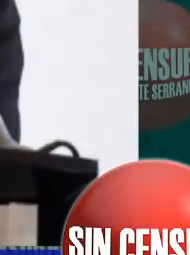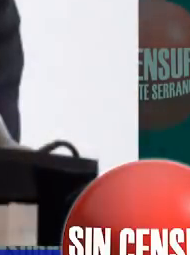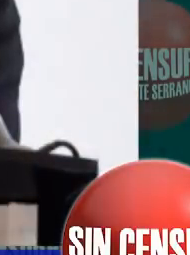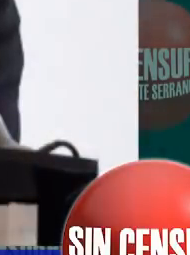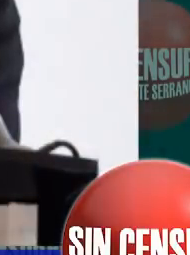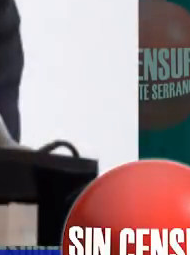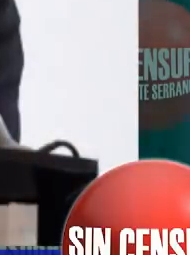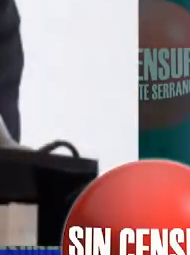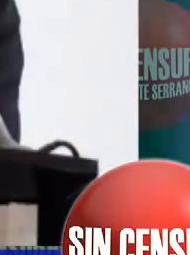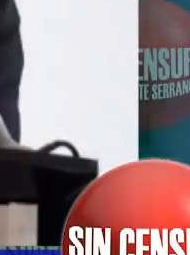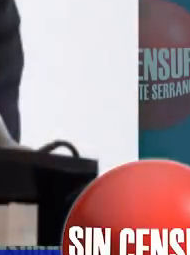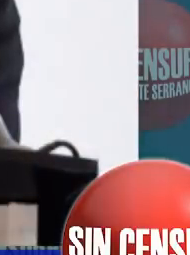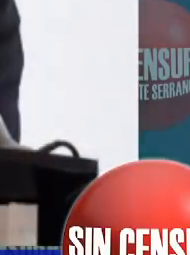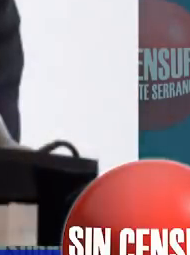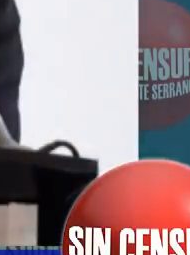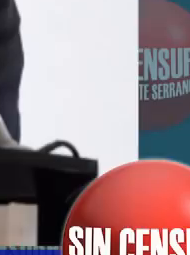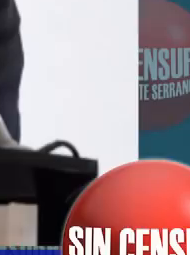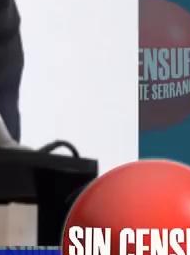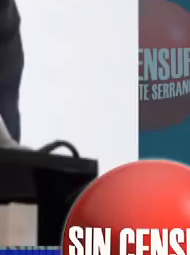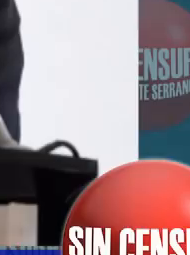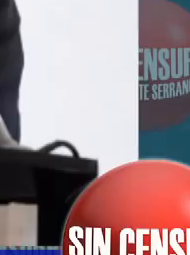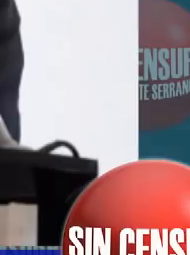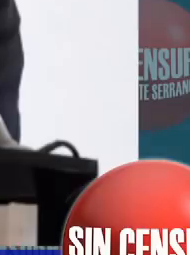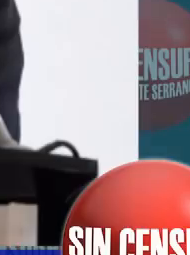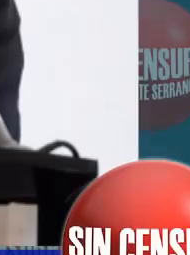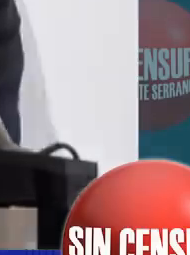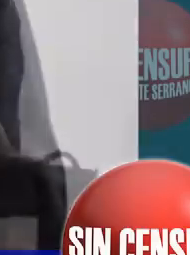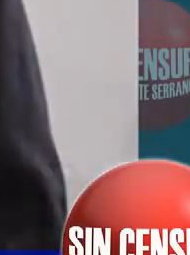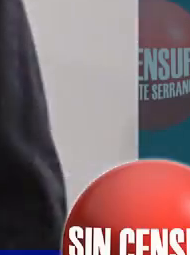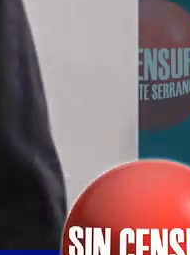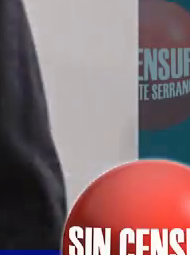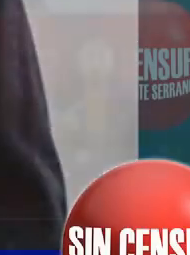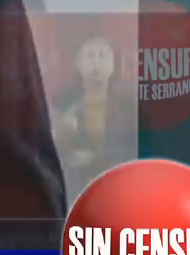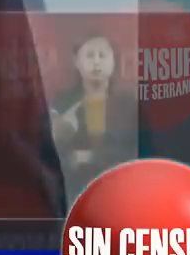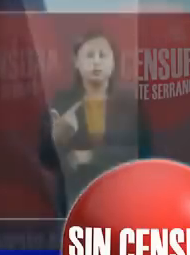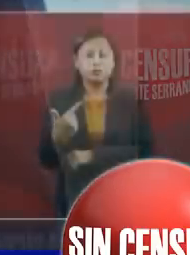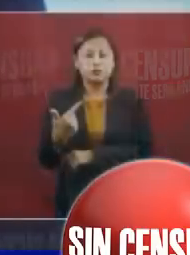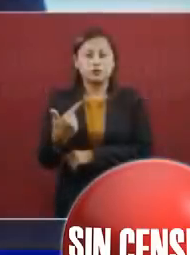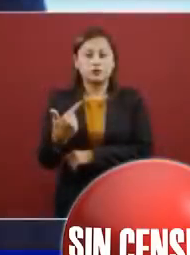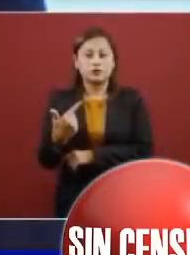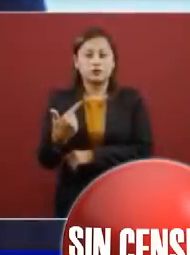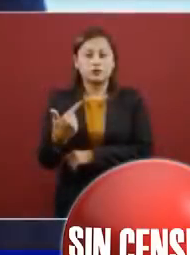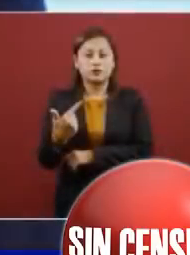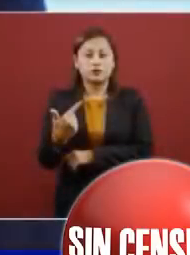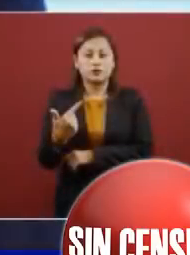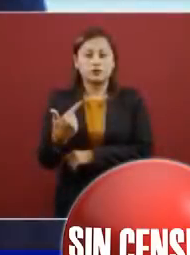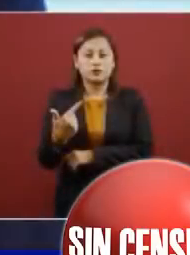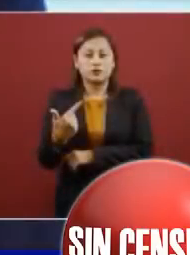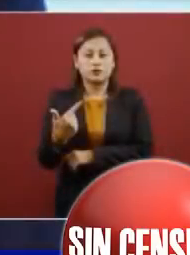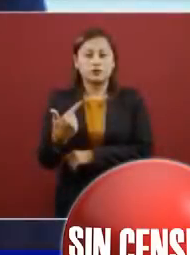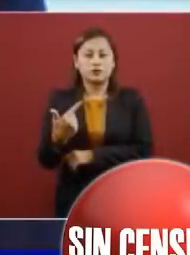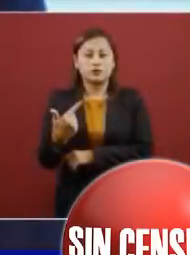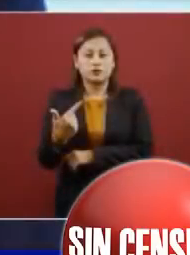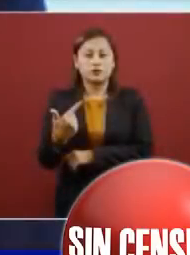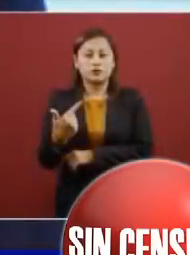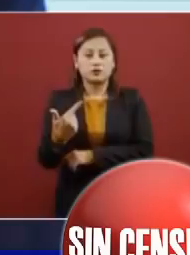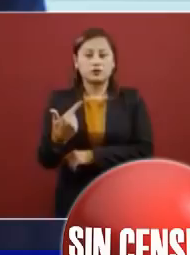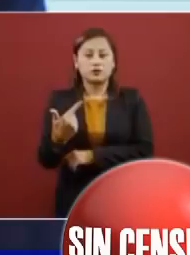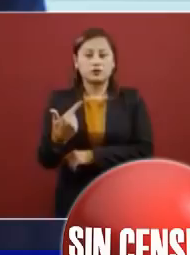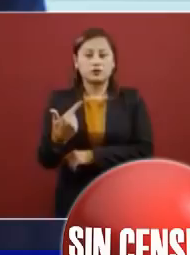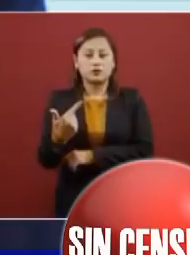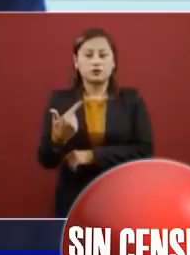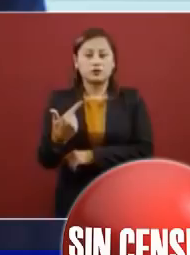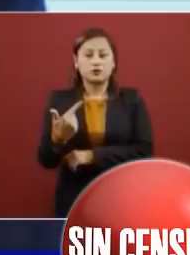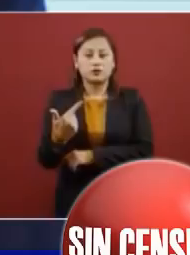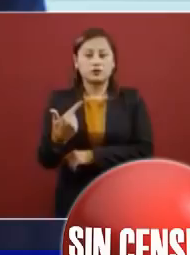cuestionó al mandatario sobre su sentir ante el episodio vivido con Jorge Ramos el pasado viernes. En la supuesta pregunta, el hombre llamó